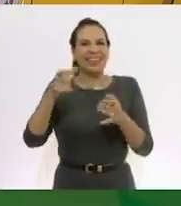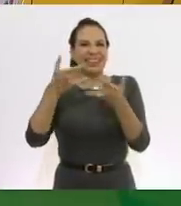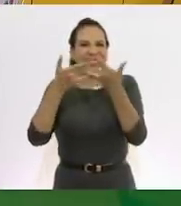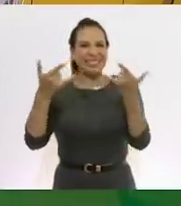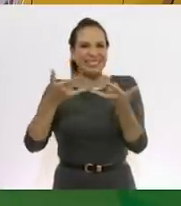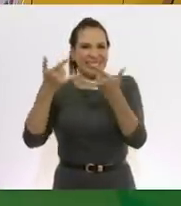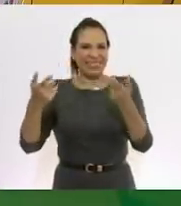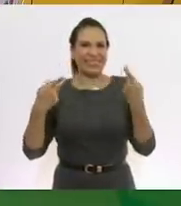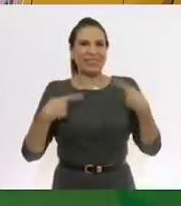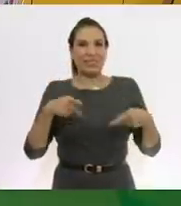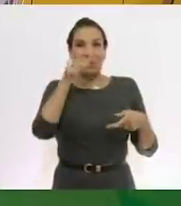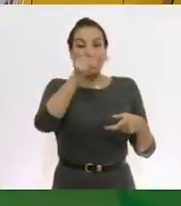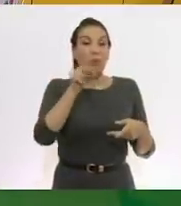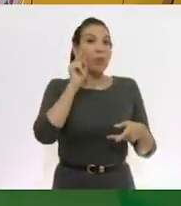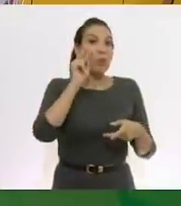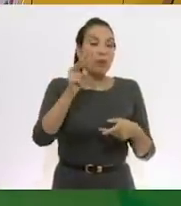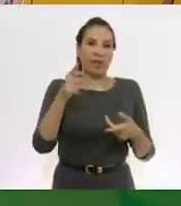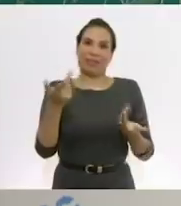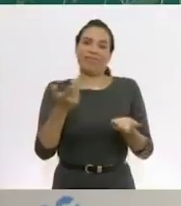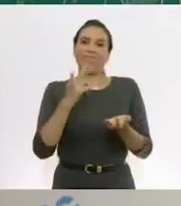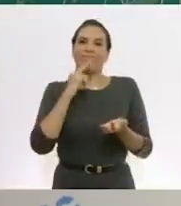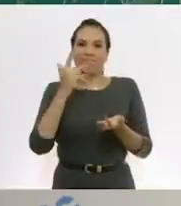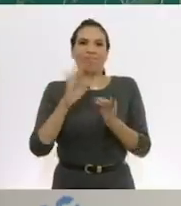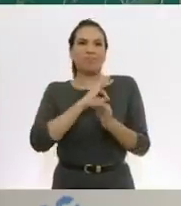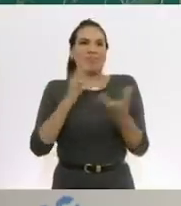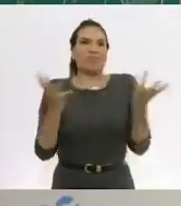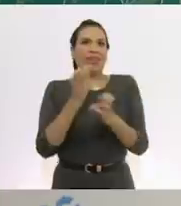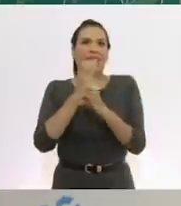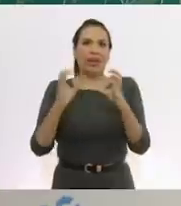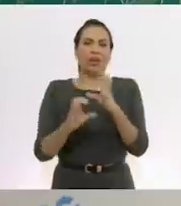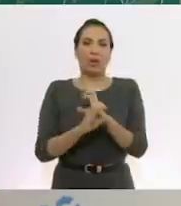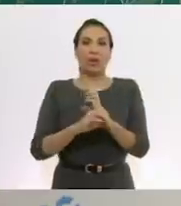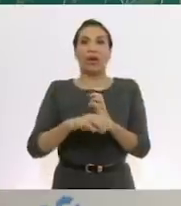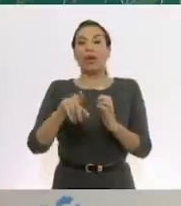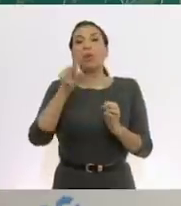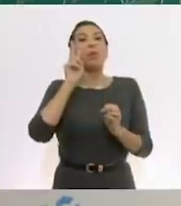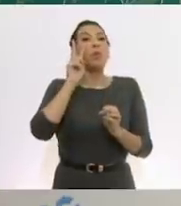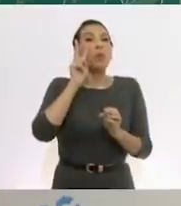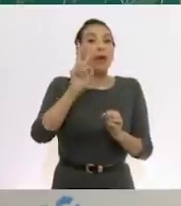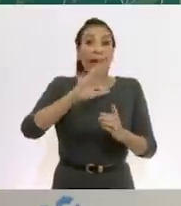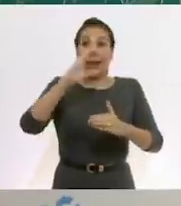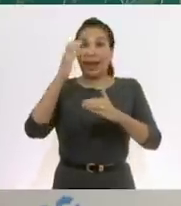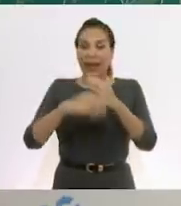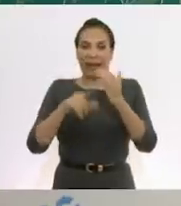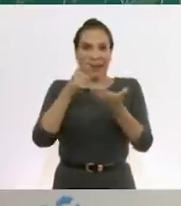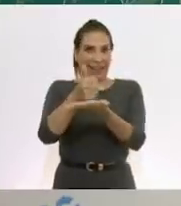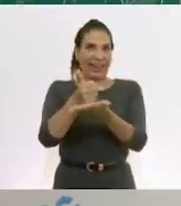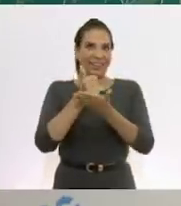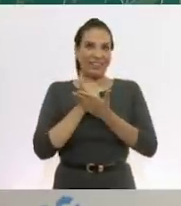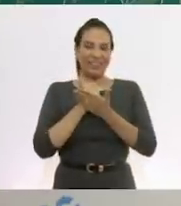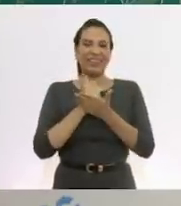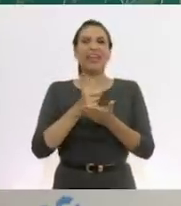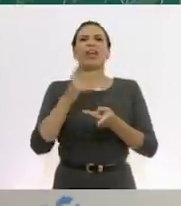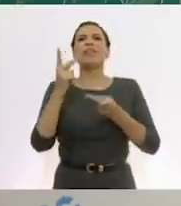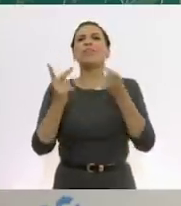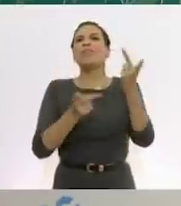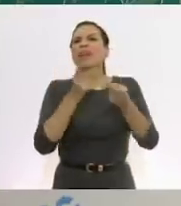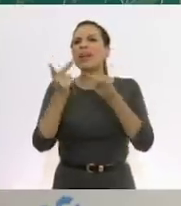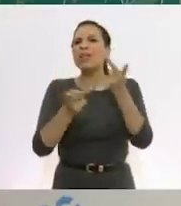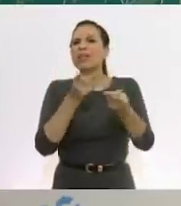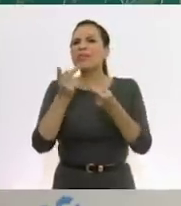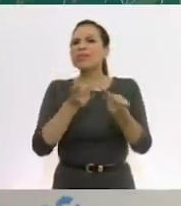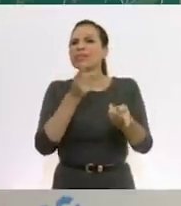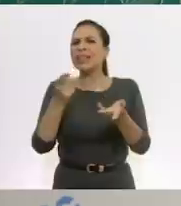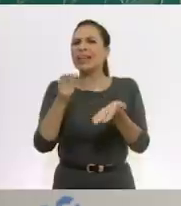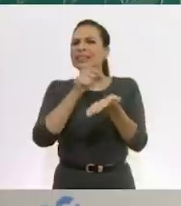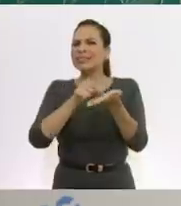por vencidos y lograr lo que quieren. Cuando termines de verlos, me ayudarás a contestar unas preguntas, así que